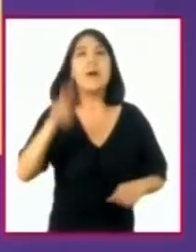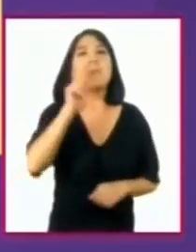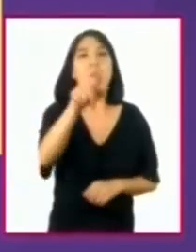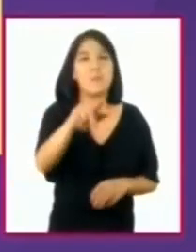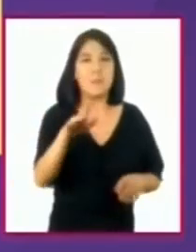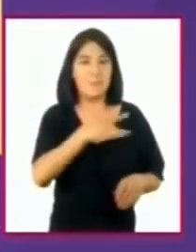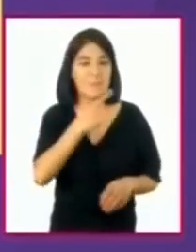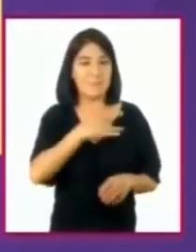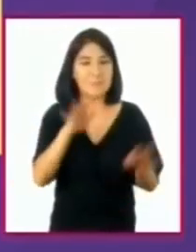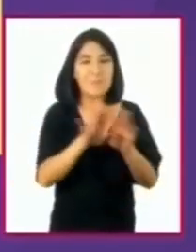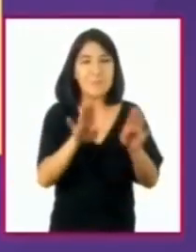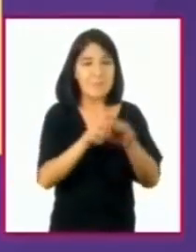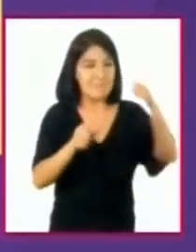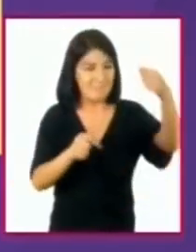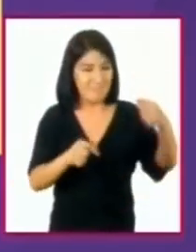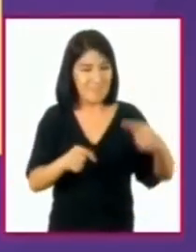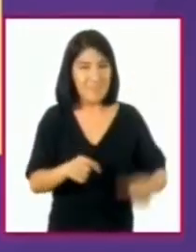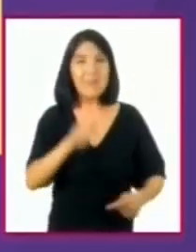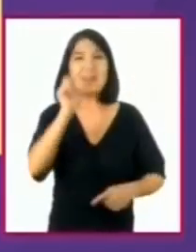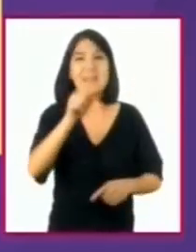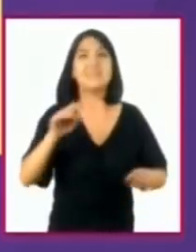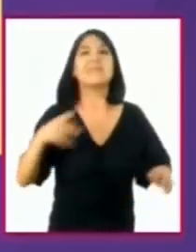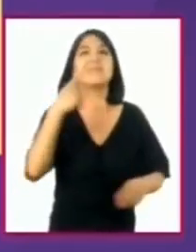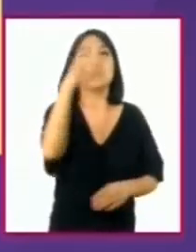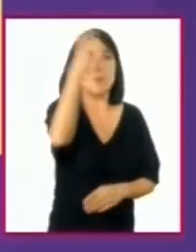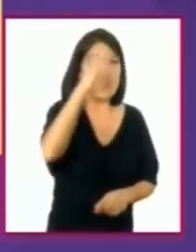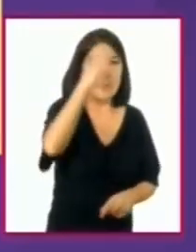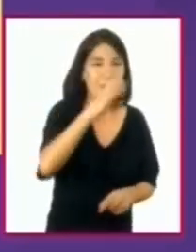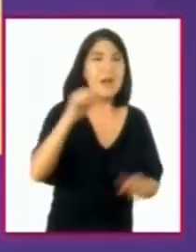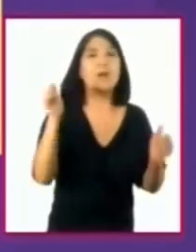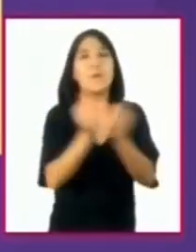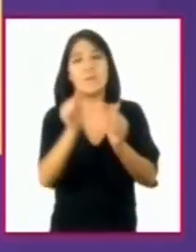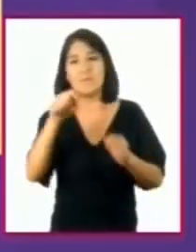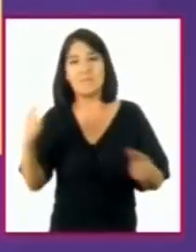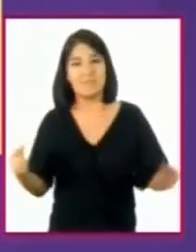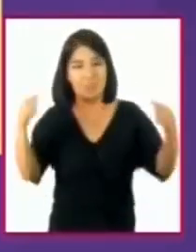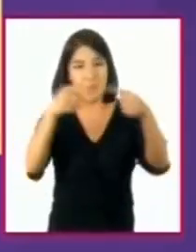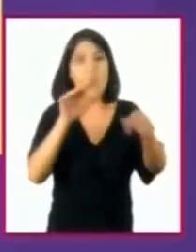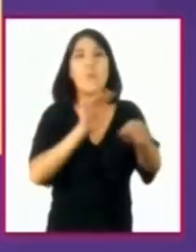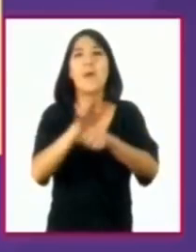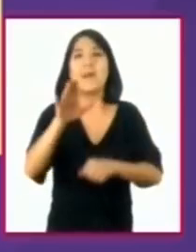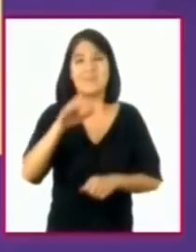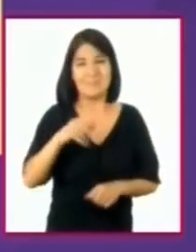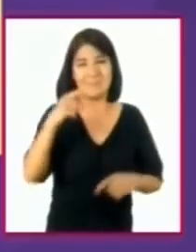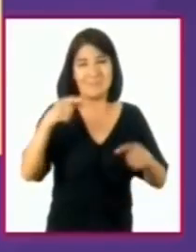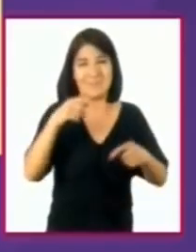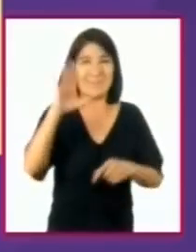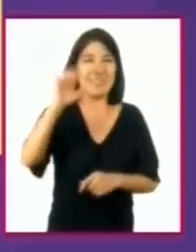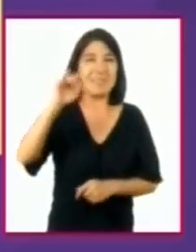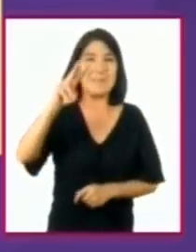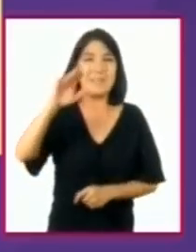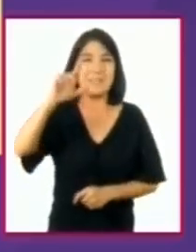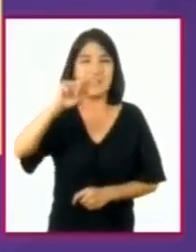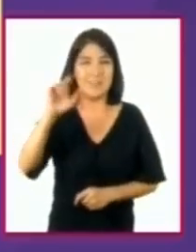de las características culturales con la civilización que le corresponda.